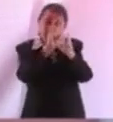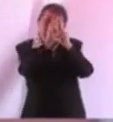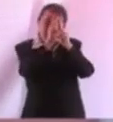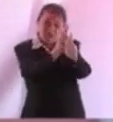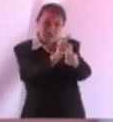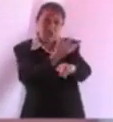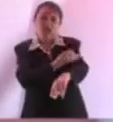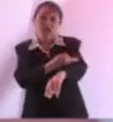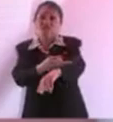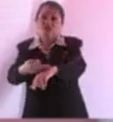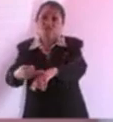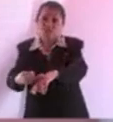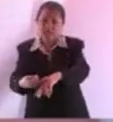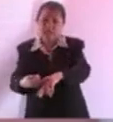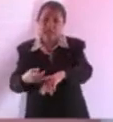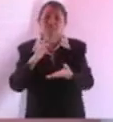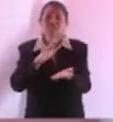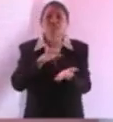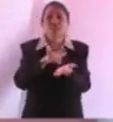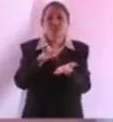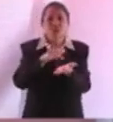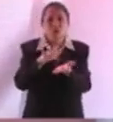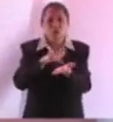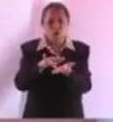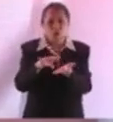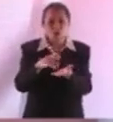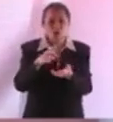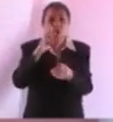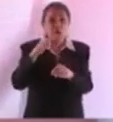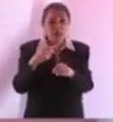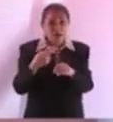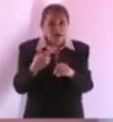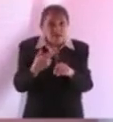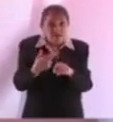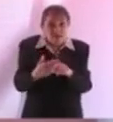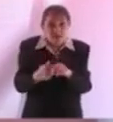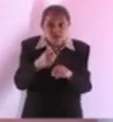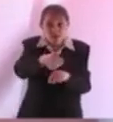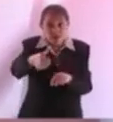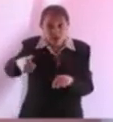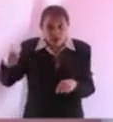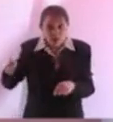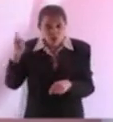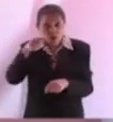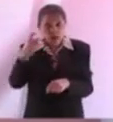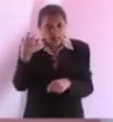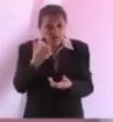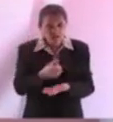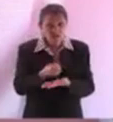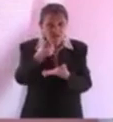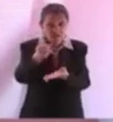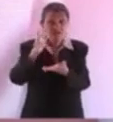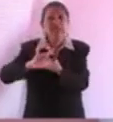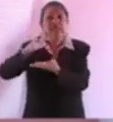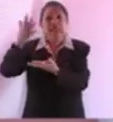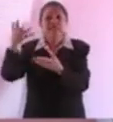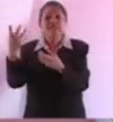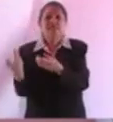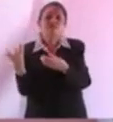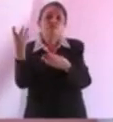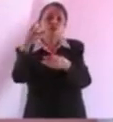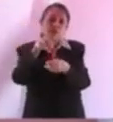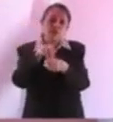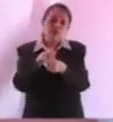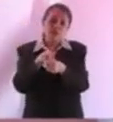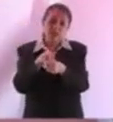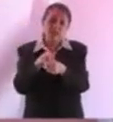de socialmente responsable de estos recursos y muchísimas gracias por incluir a Morelos en este plan de desarrollo. A